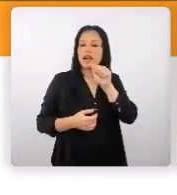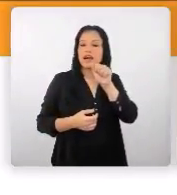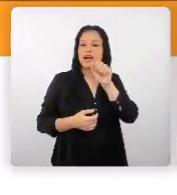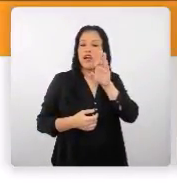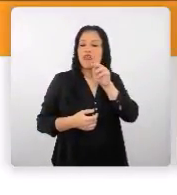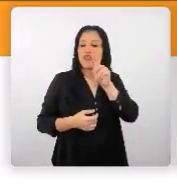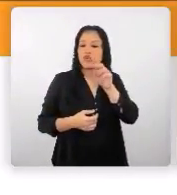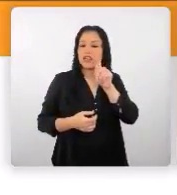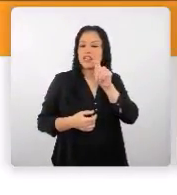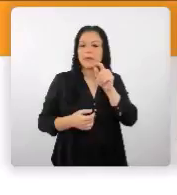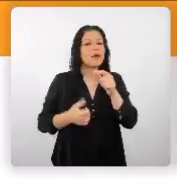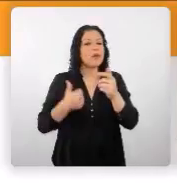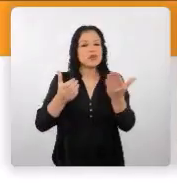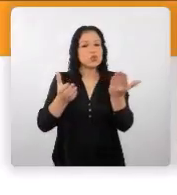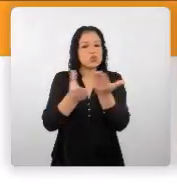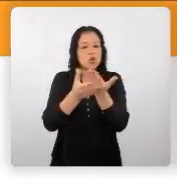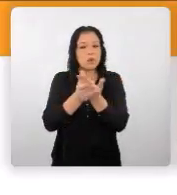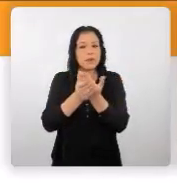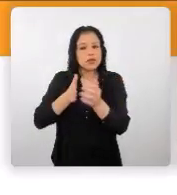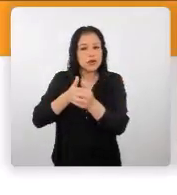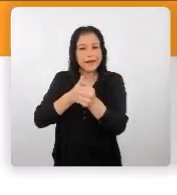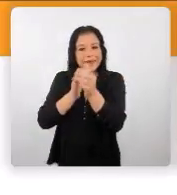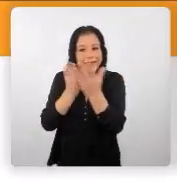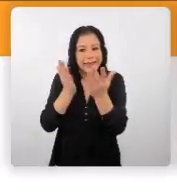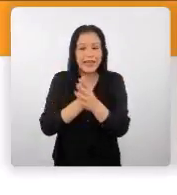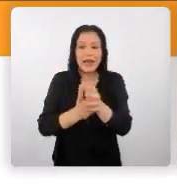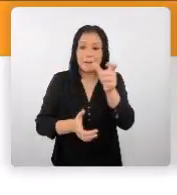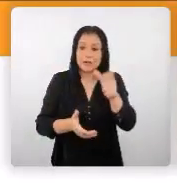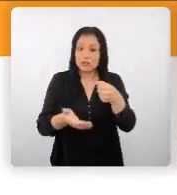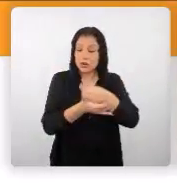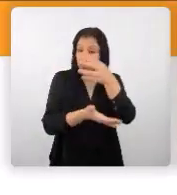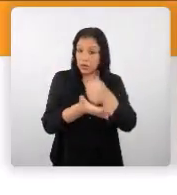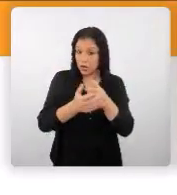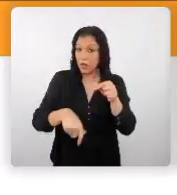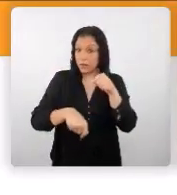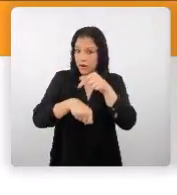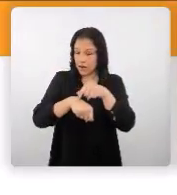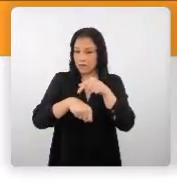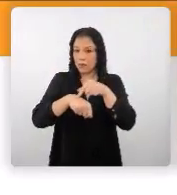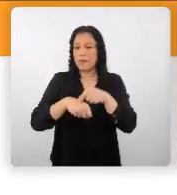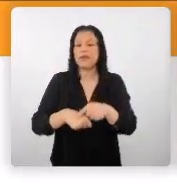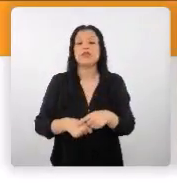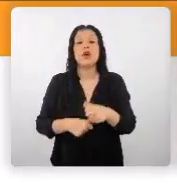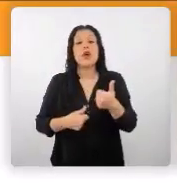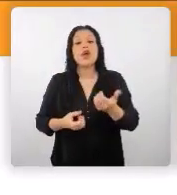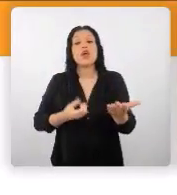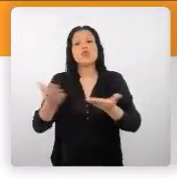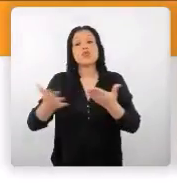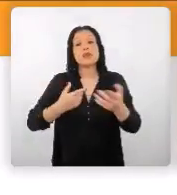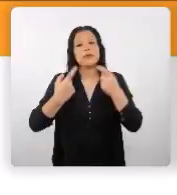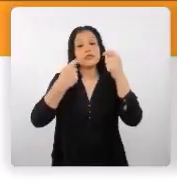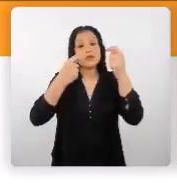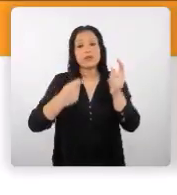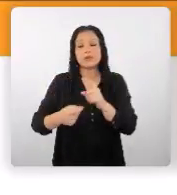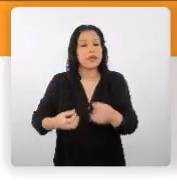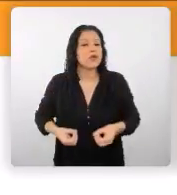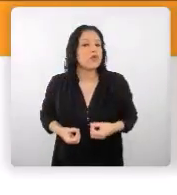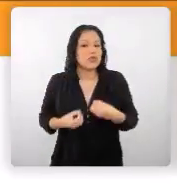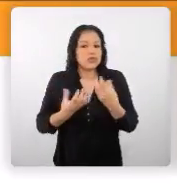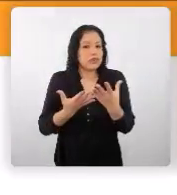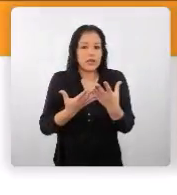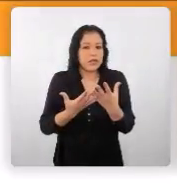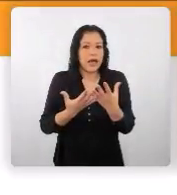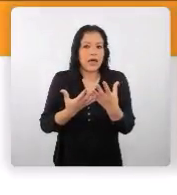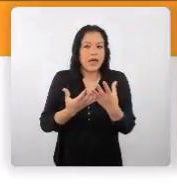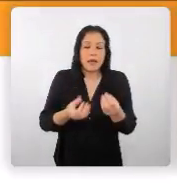es un documento que sirve de guía al consumidor al momento en que un servicio turístico no se brinda tal